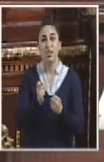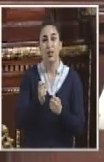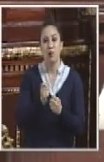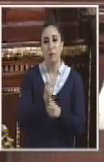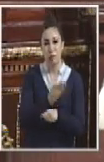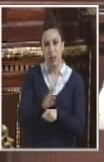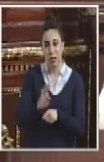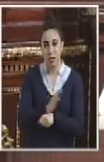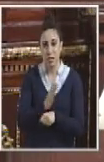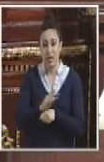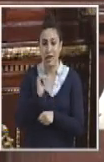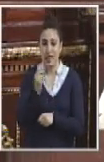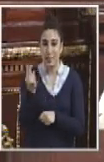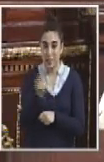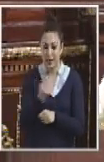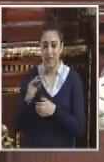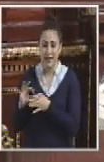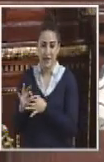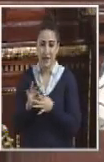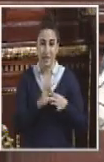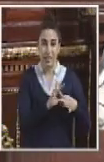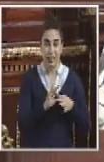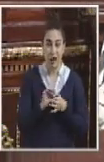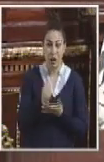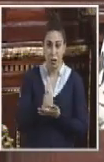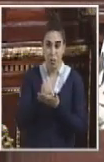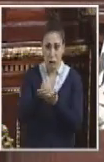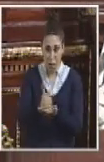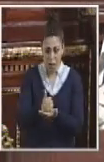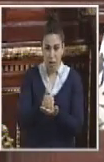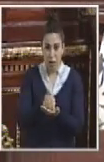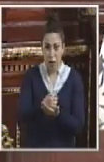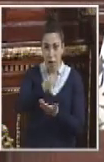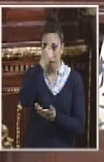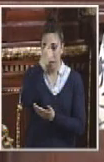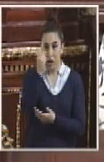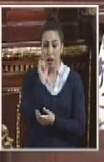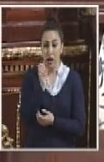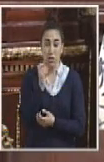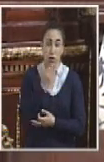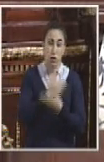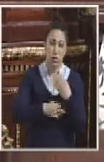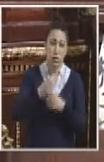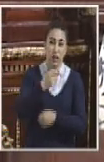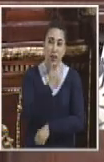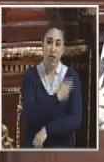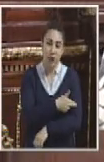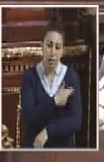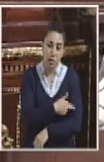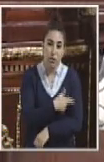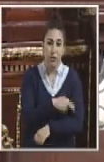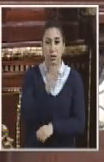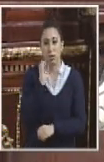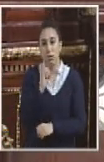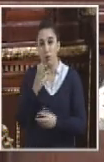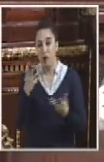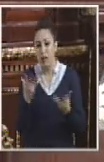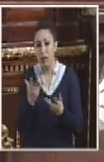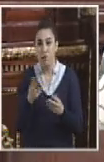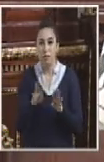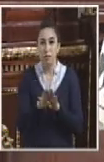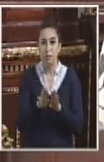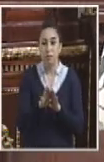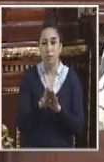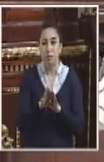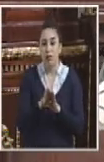de una manera proporcional al número de trámites o desarrollos en materia